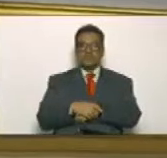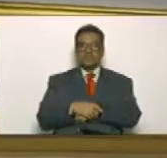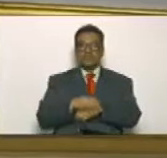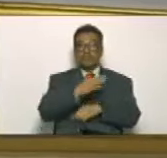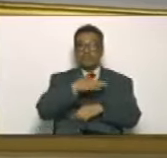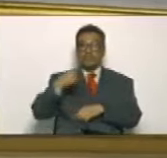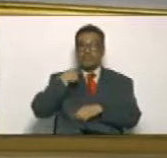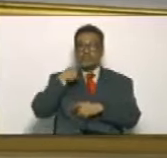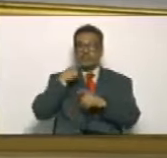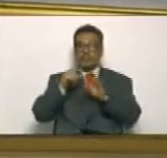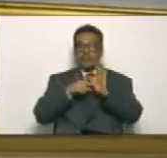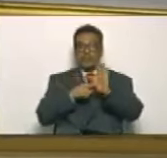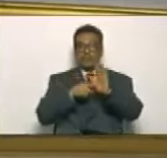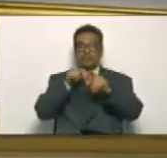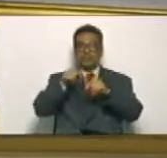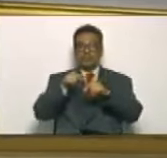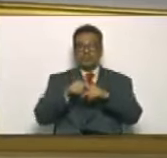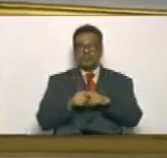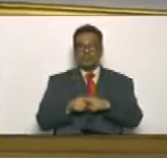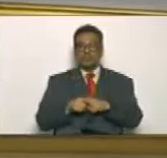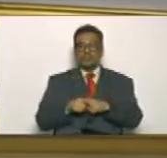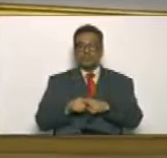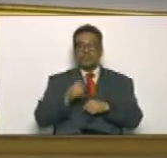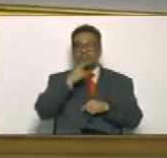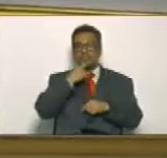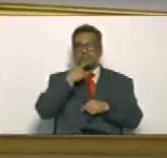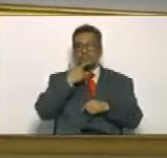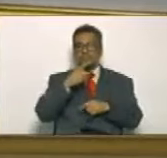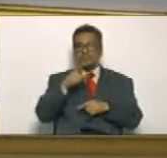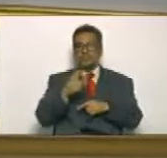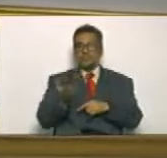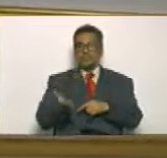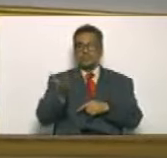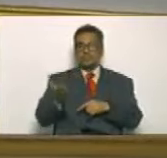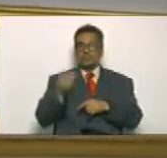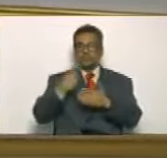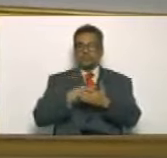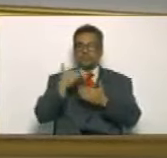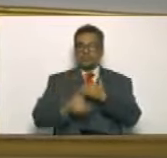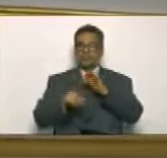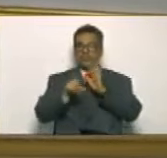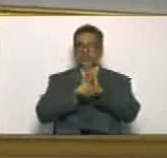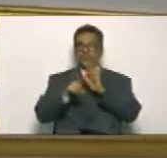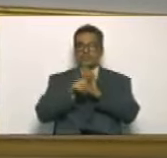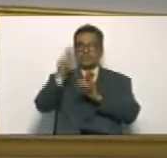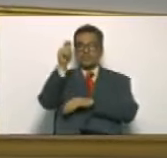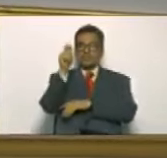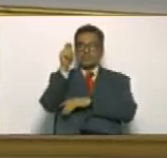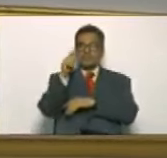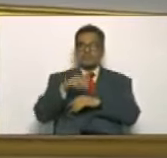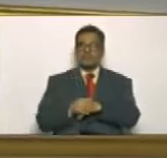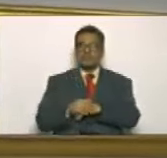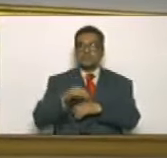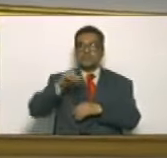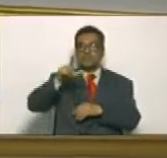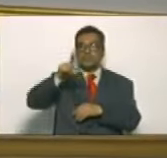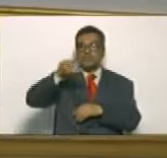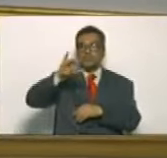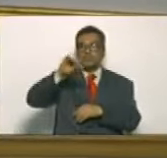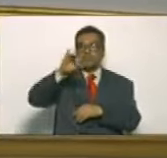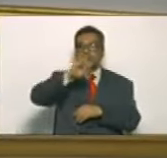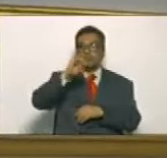Quiero dejar para la presentación de este hermoso, importante proyecto de ley a la diputada Lisset